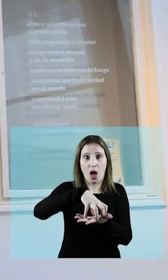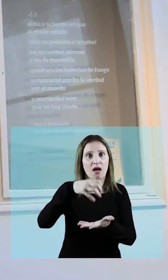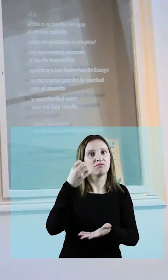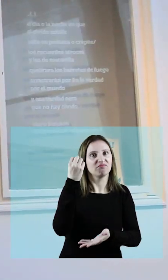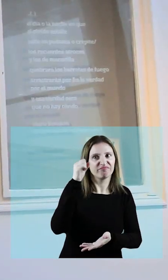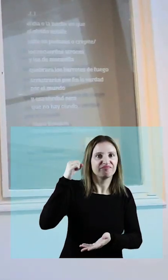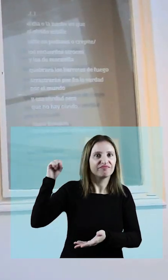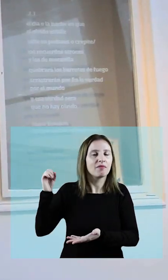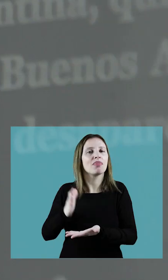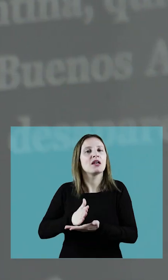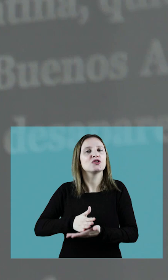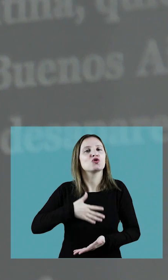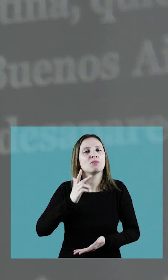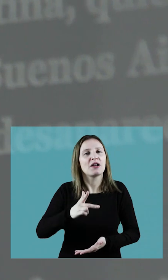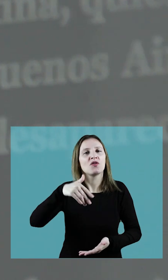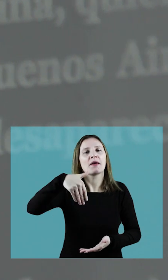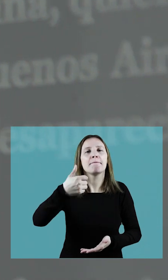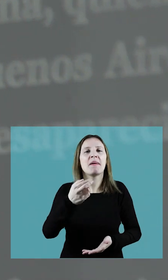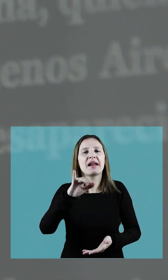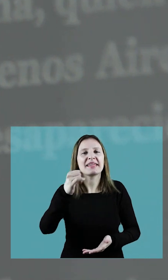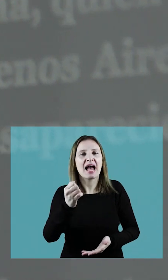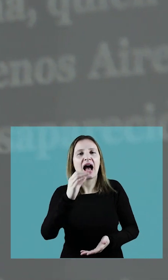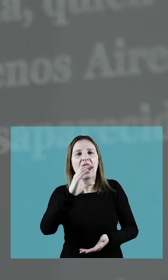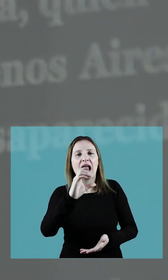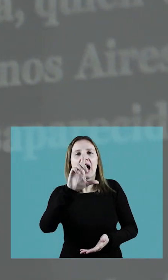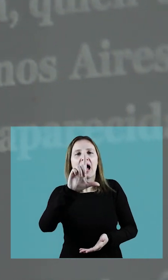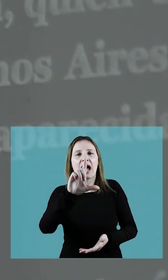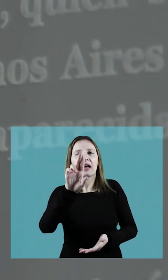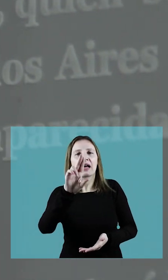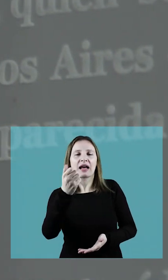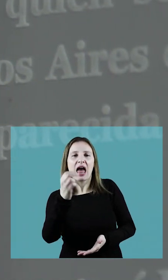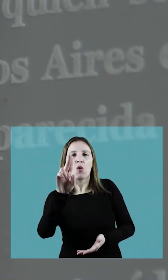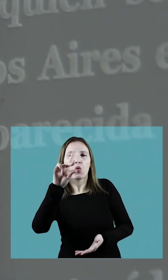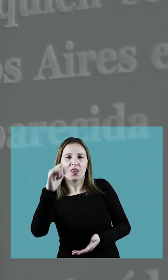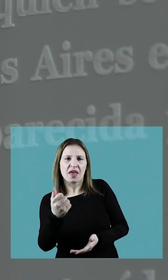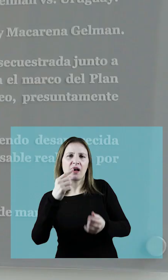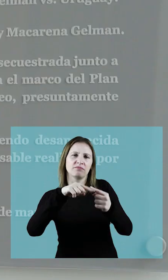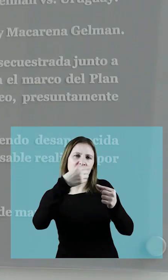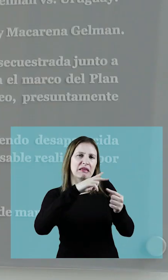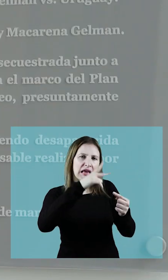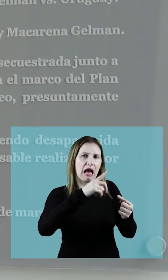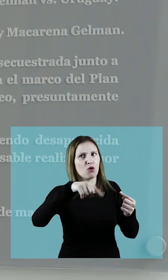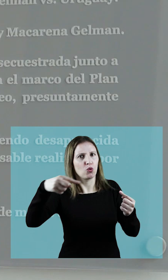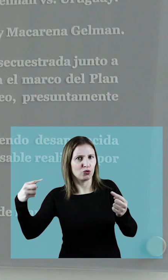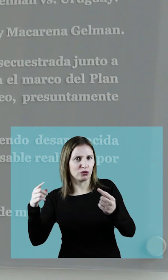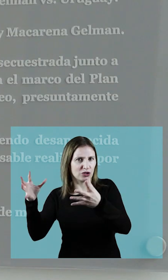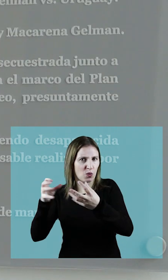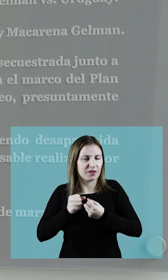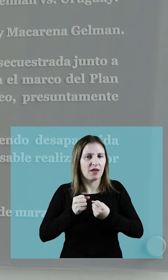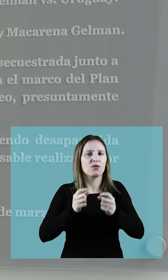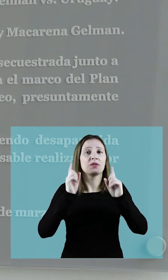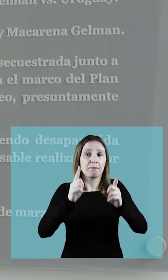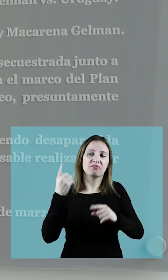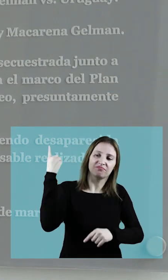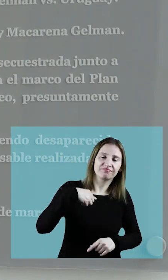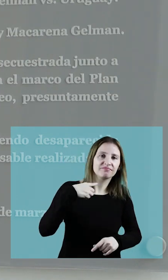derechos humanos de María Claudia, de Macarena, su hija, y del resto de los secuestrados, y también le obliga al